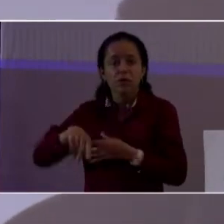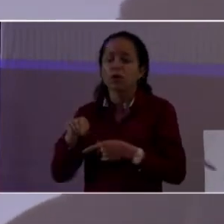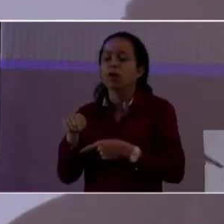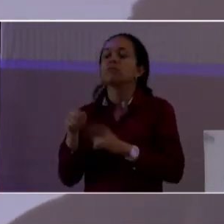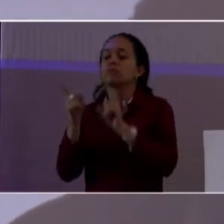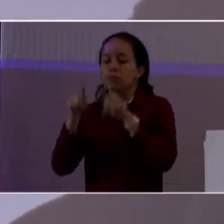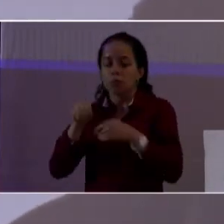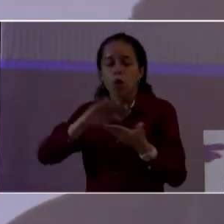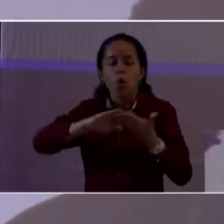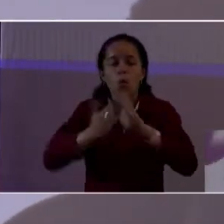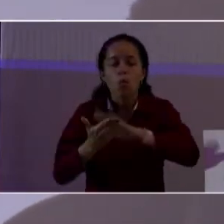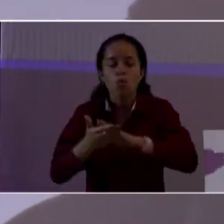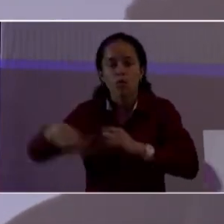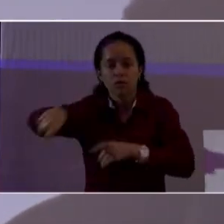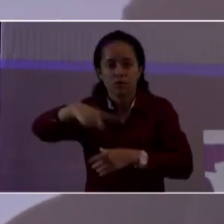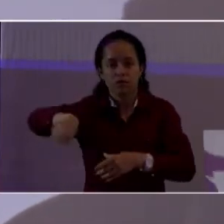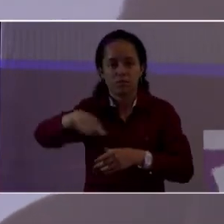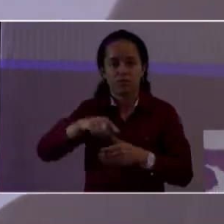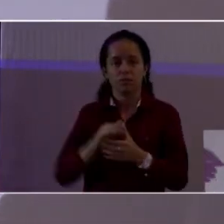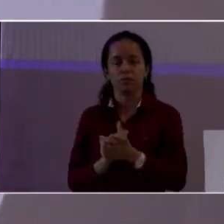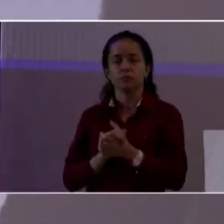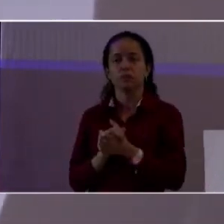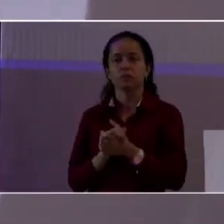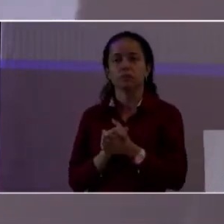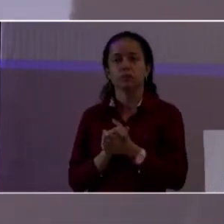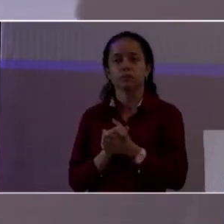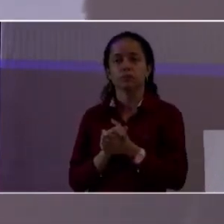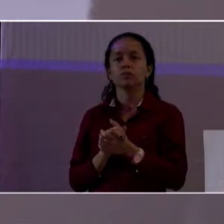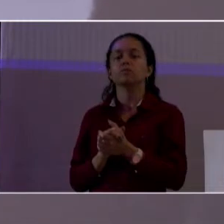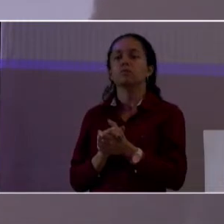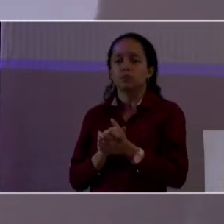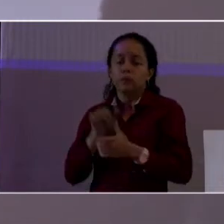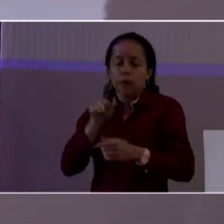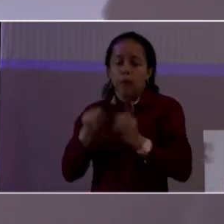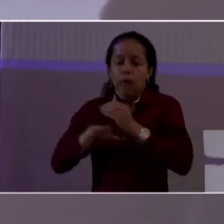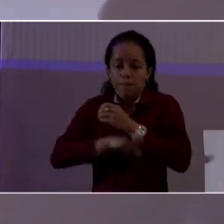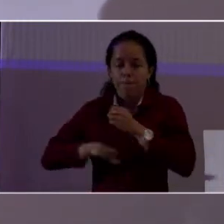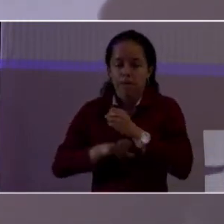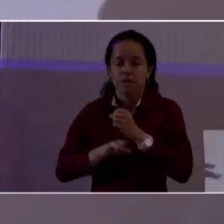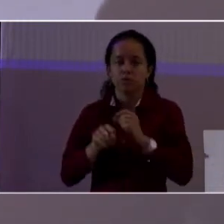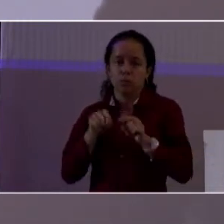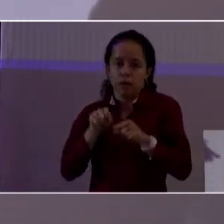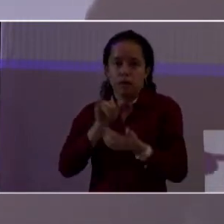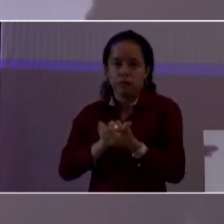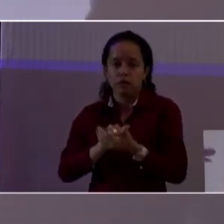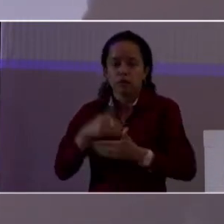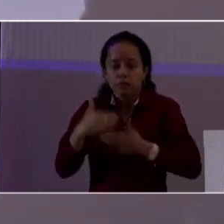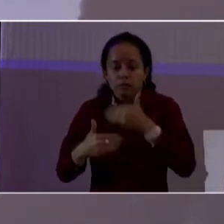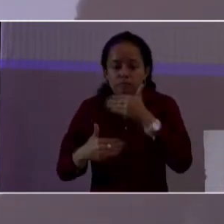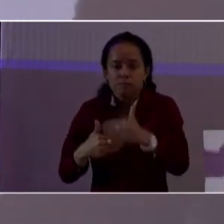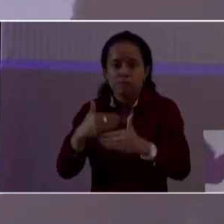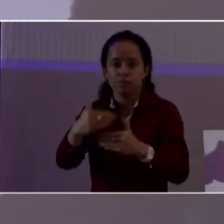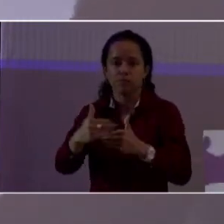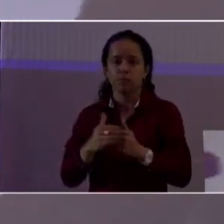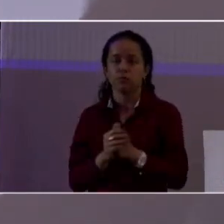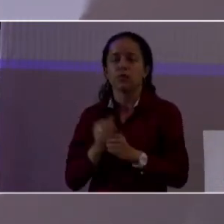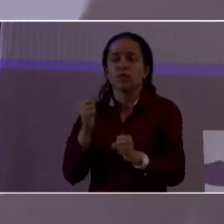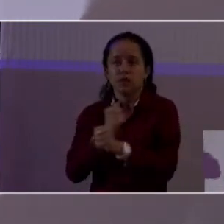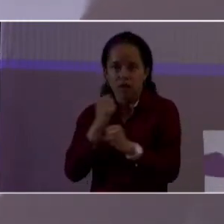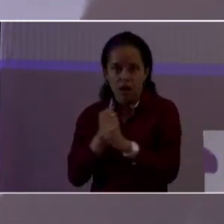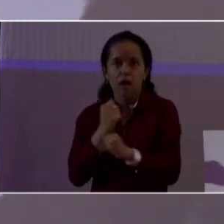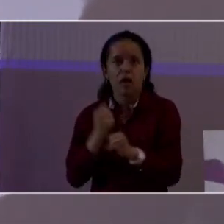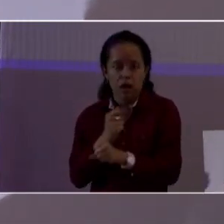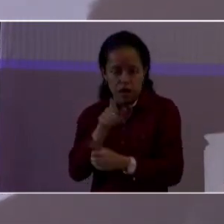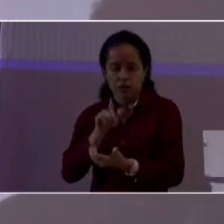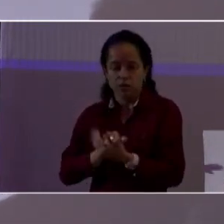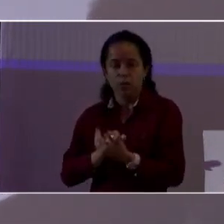comunidades receptoras. Entonces, básicamente eso es lo que estamos adelantando. Hemos estado trabajando de la mano de